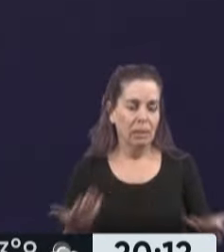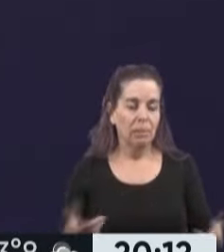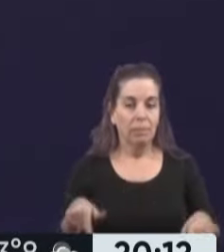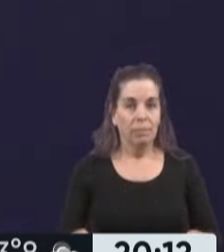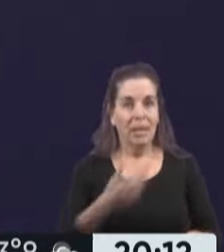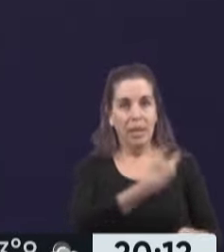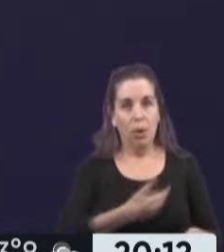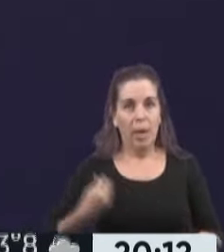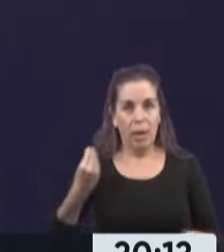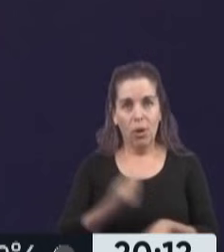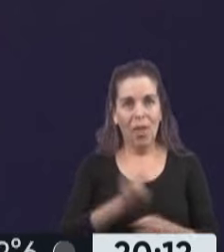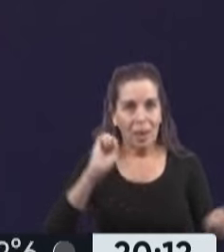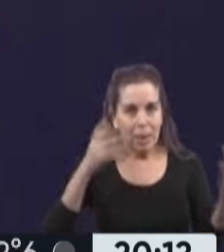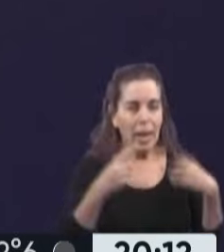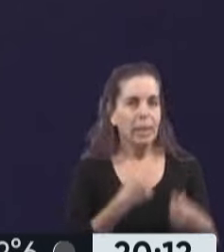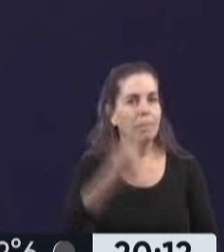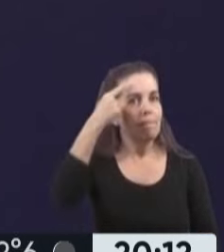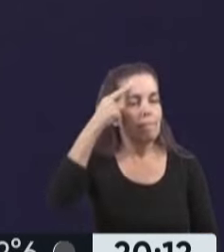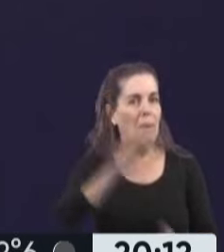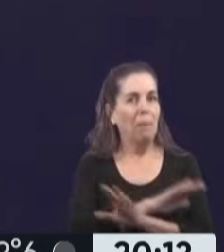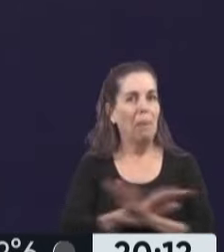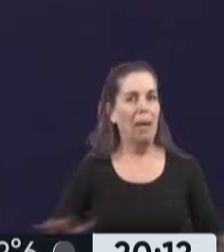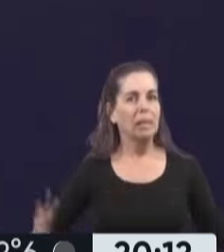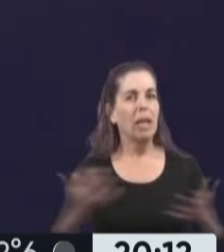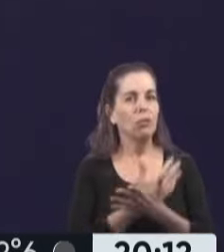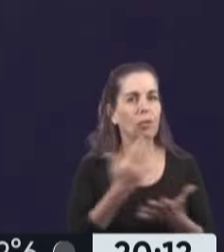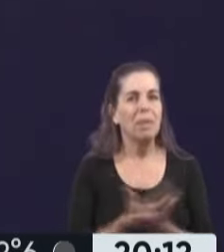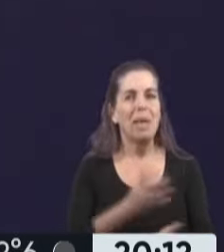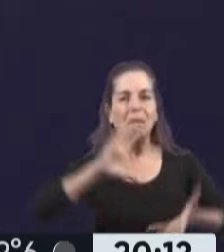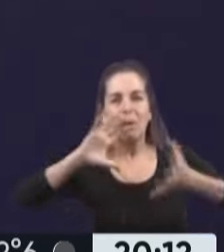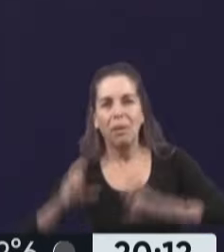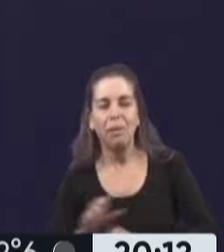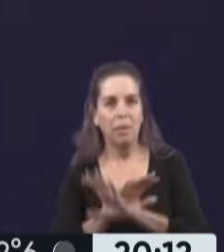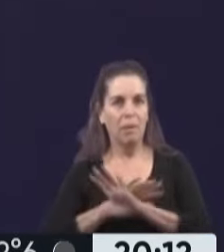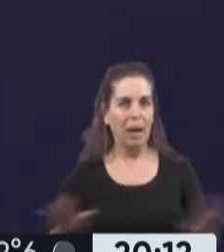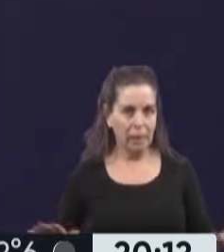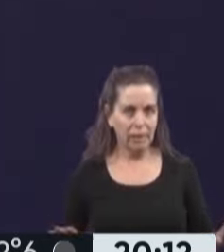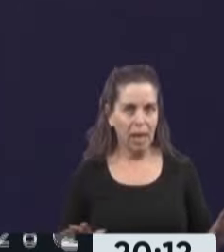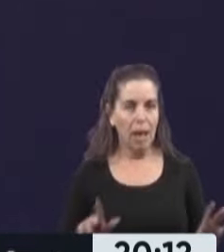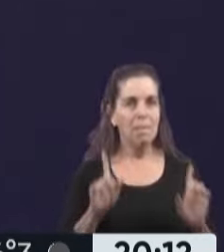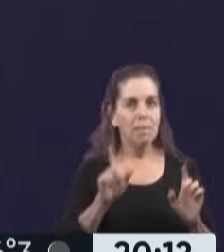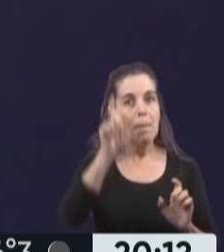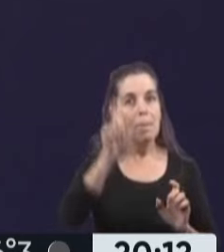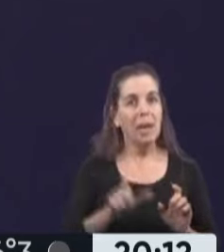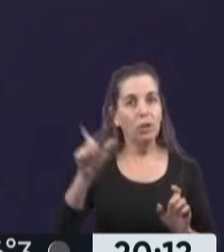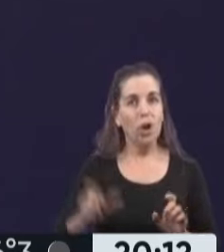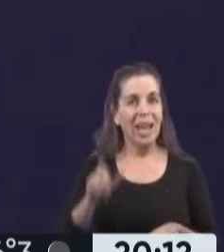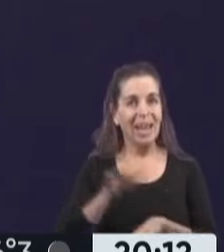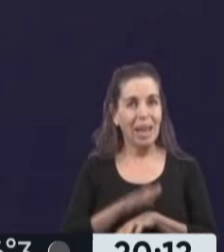erradicar los males que azotan a los argentinos desde hace décadas, no a reproducirlos, y quienes fueron parte del problema en los